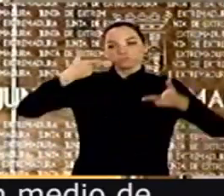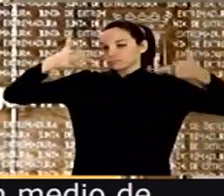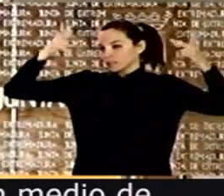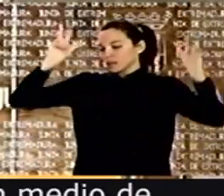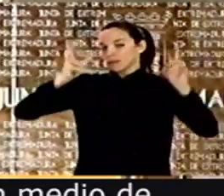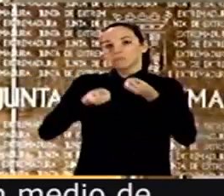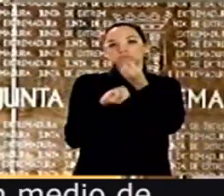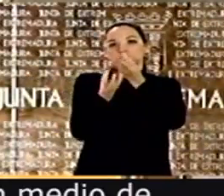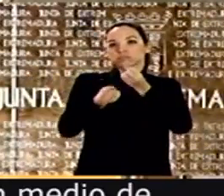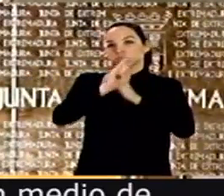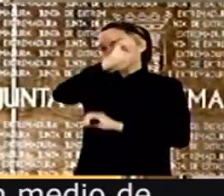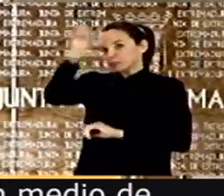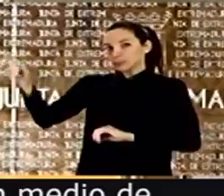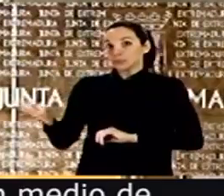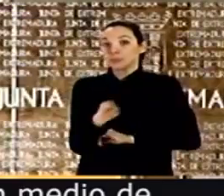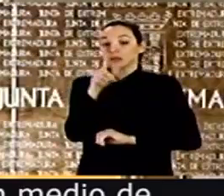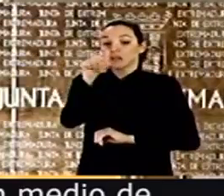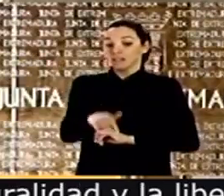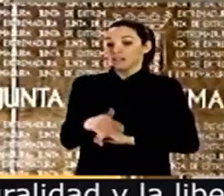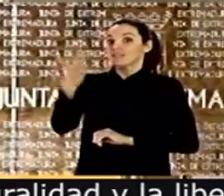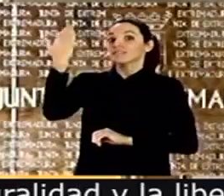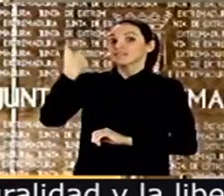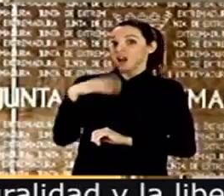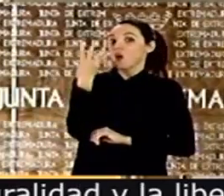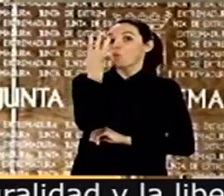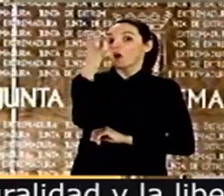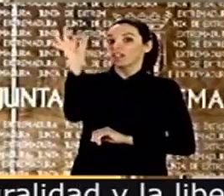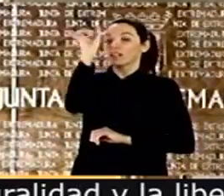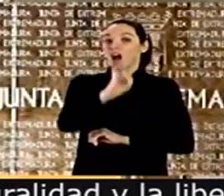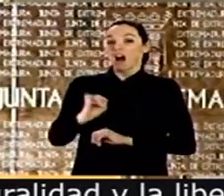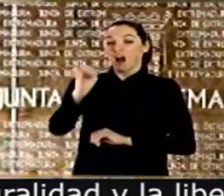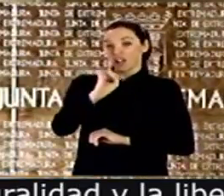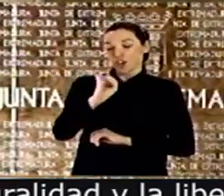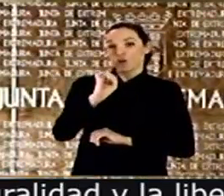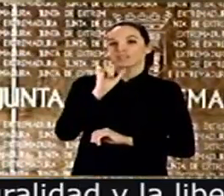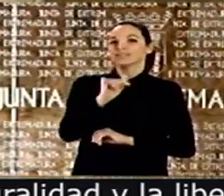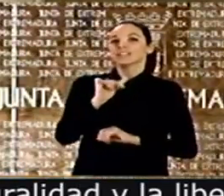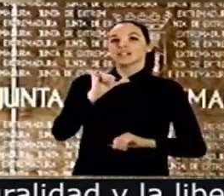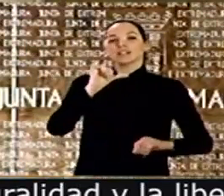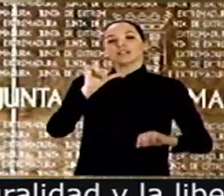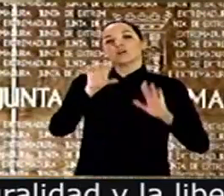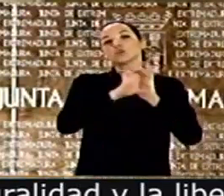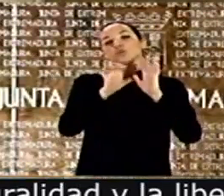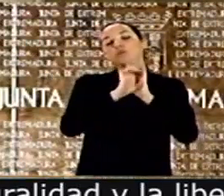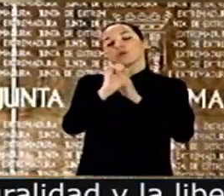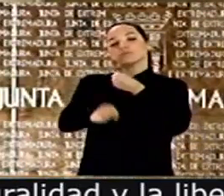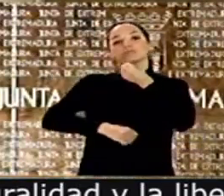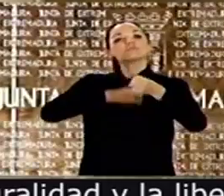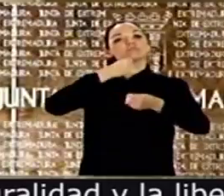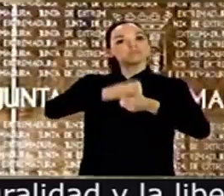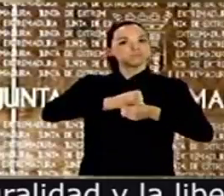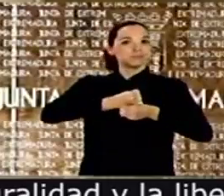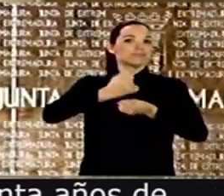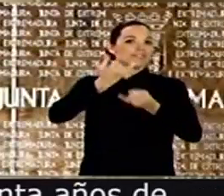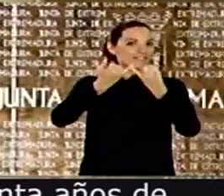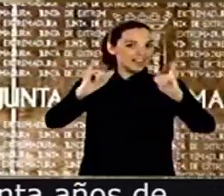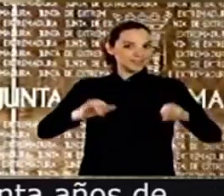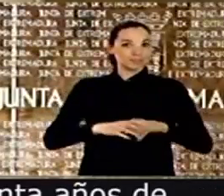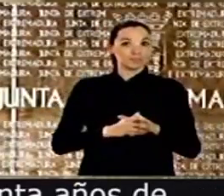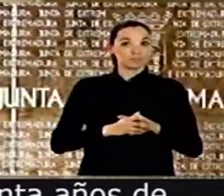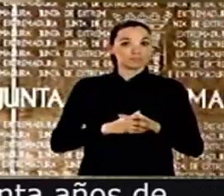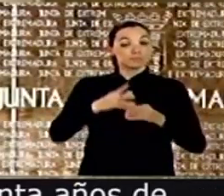informativa, ahora que estamos celebrando los 40 años de Constitución, que también está ahí reflejada como cuestión fundamental la libertad de